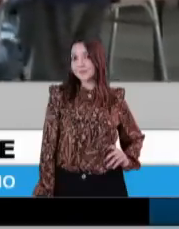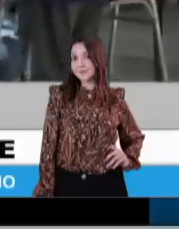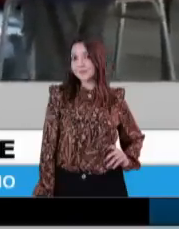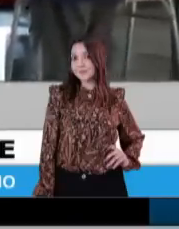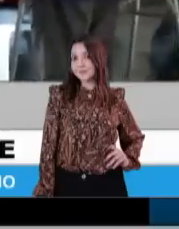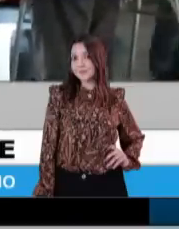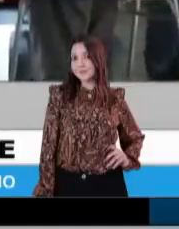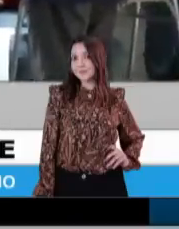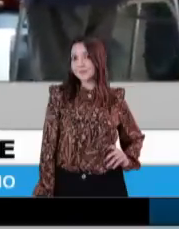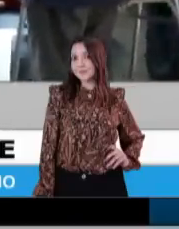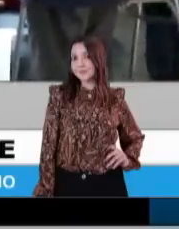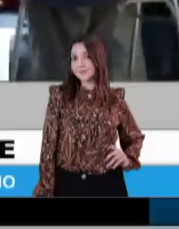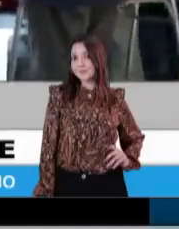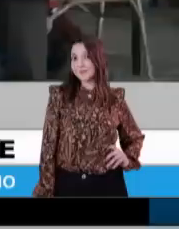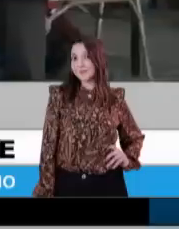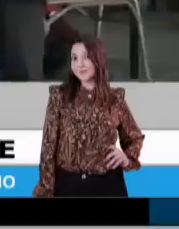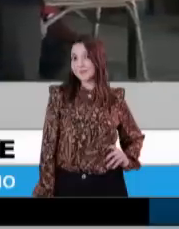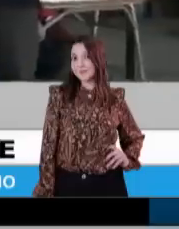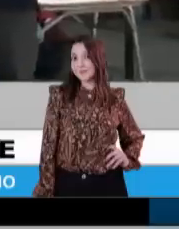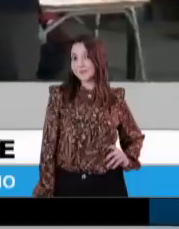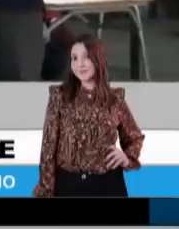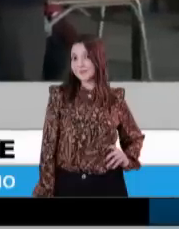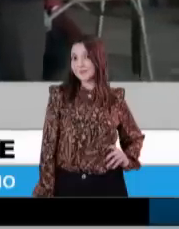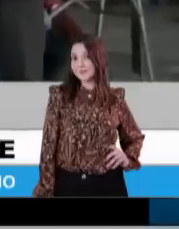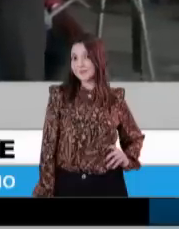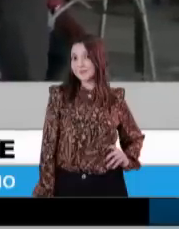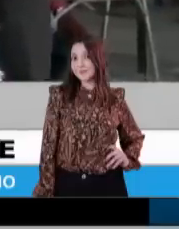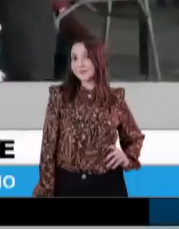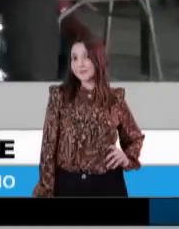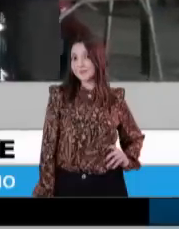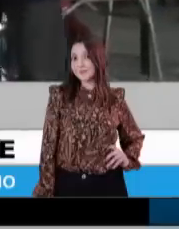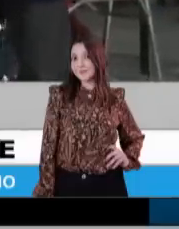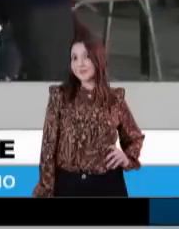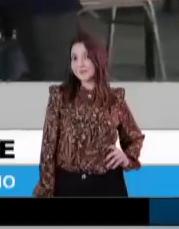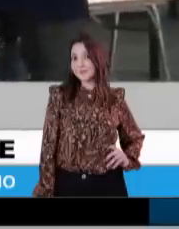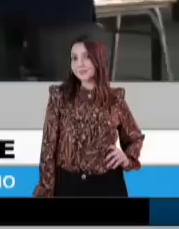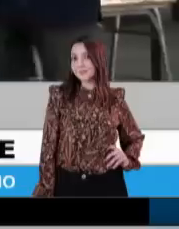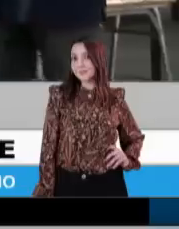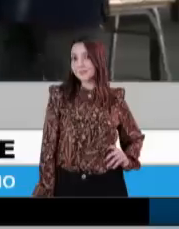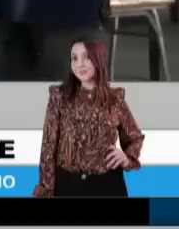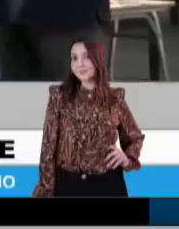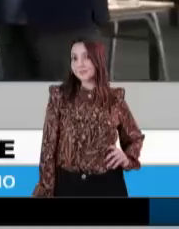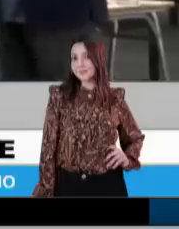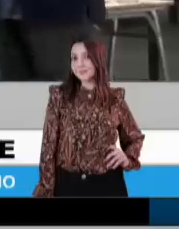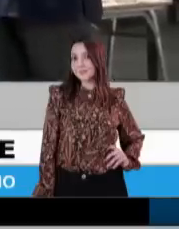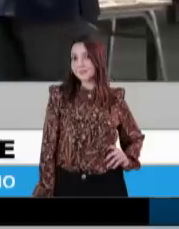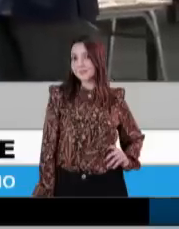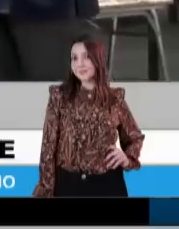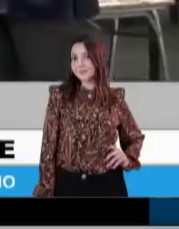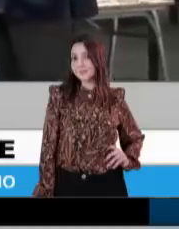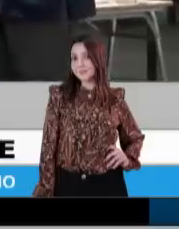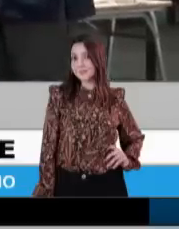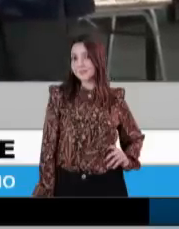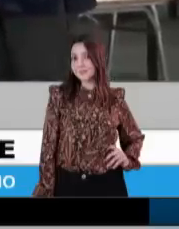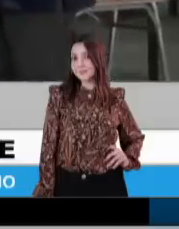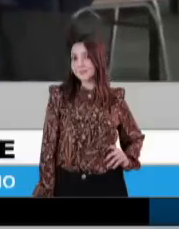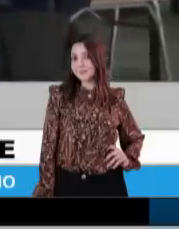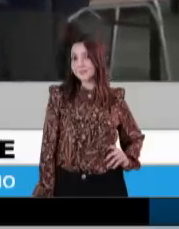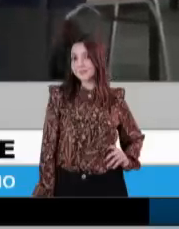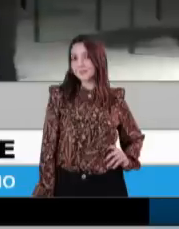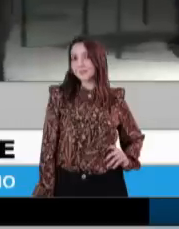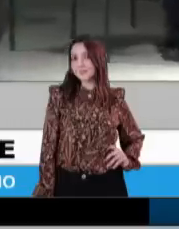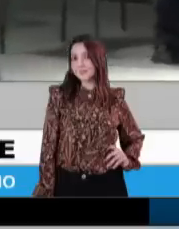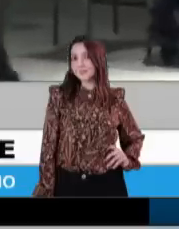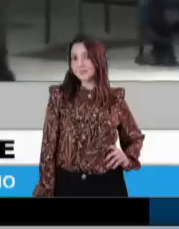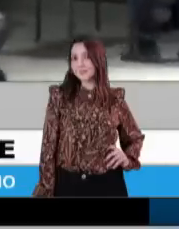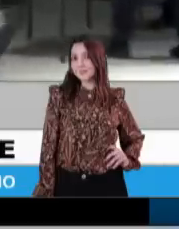muchas críticas de sectores de la izquierda. La senadora del Partido Comunista, Claudia Pascual, es algo complejo